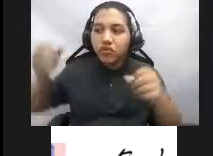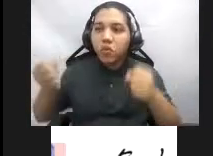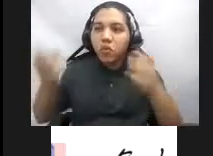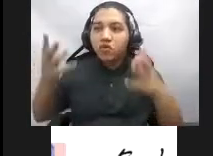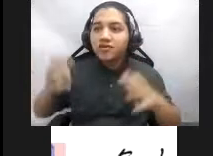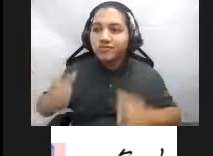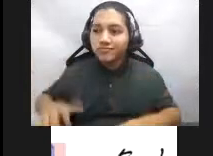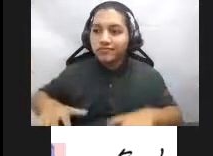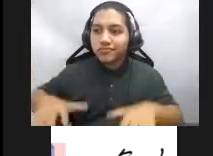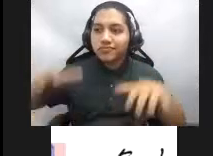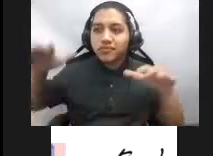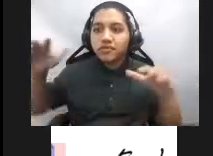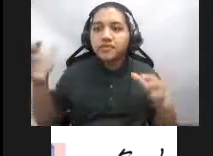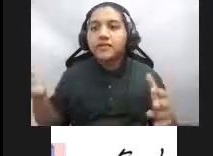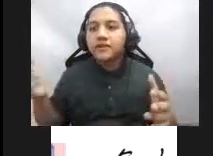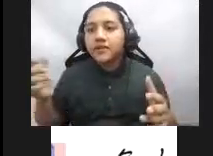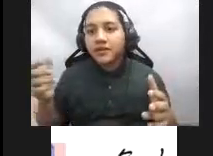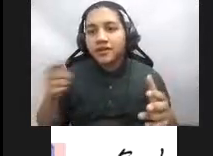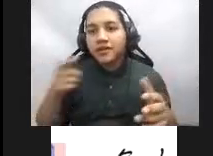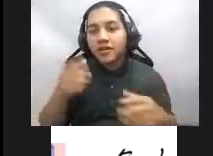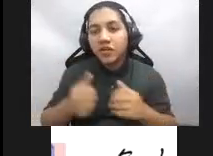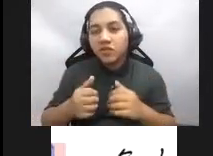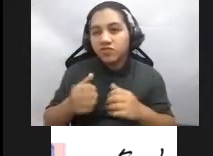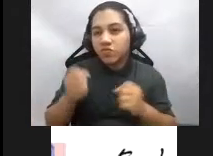al opio.